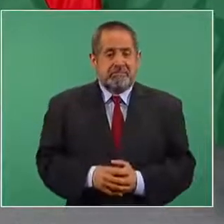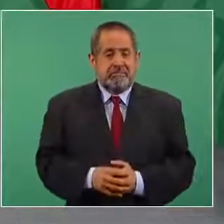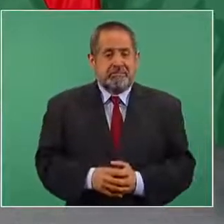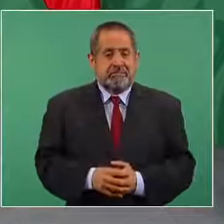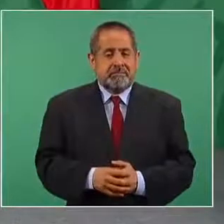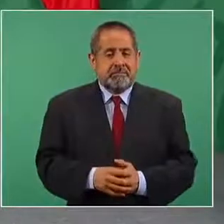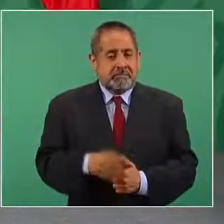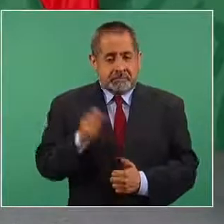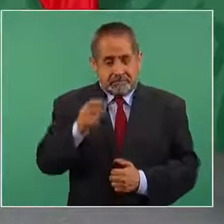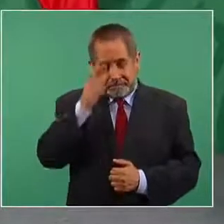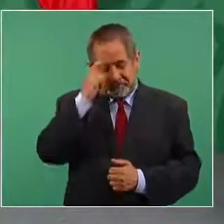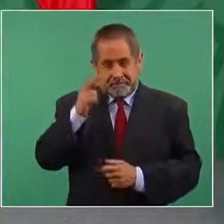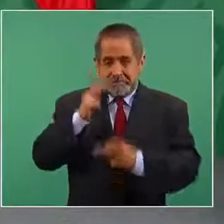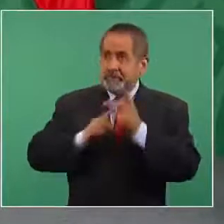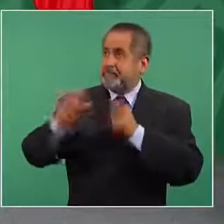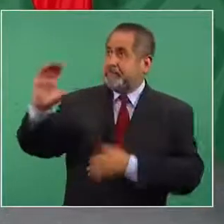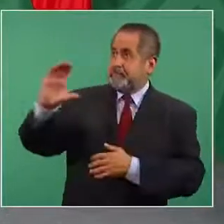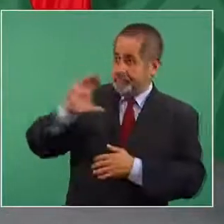lo que